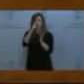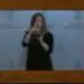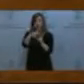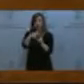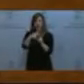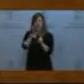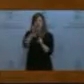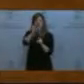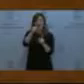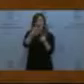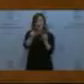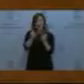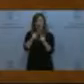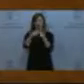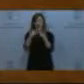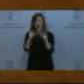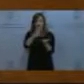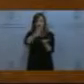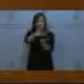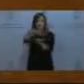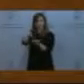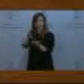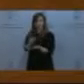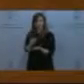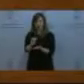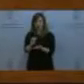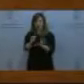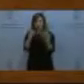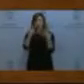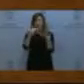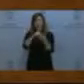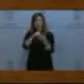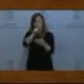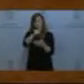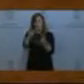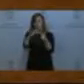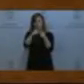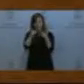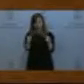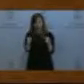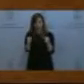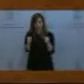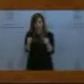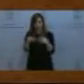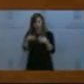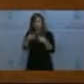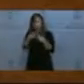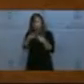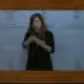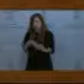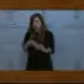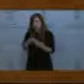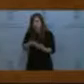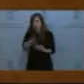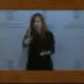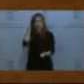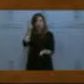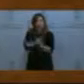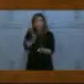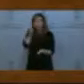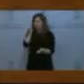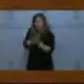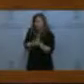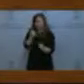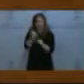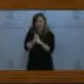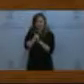asturianos. Hablamos de 9.000 asturianos que, contra viento y marea, siguen apostando por vivir y trabajar en